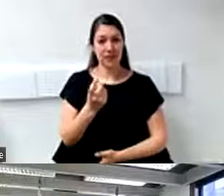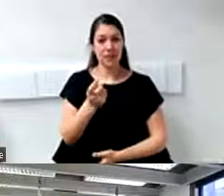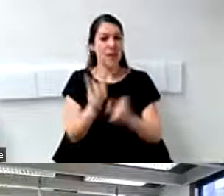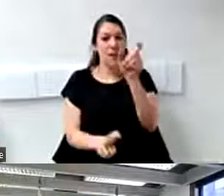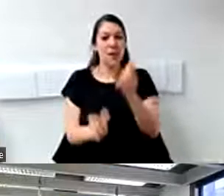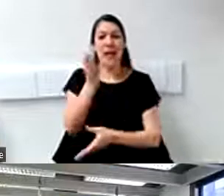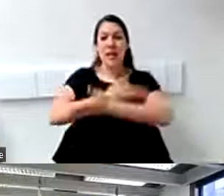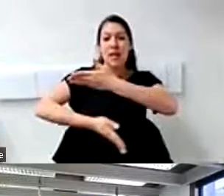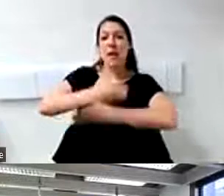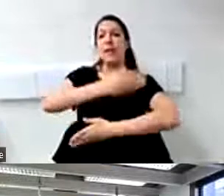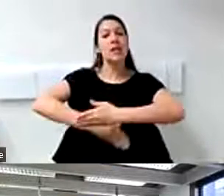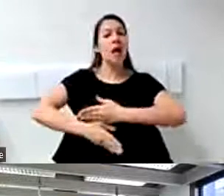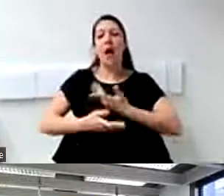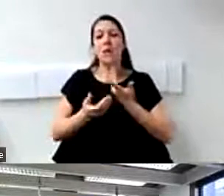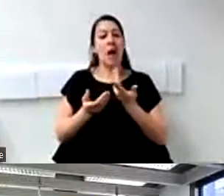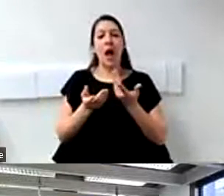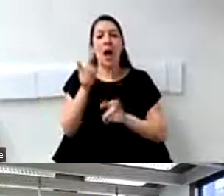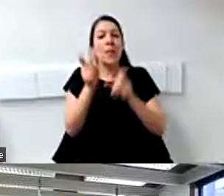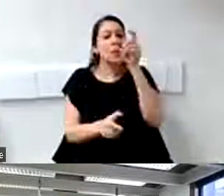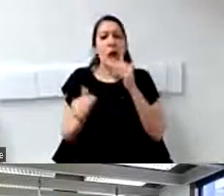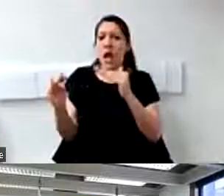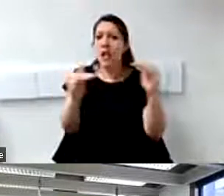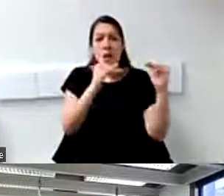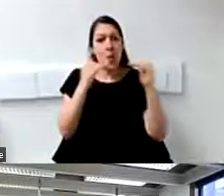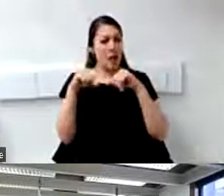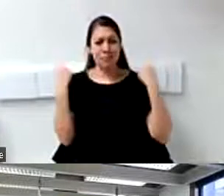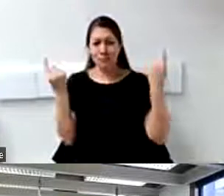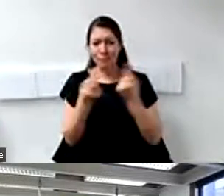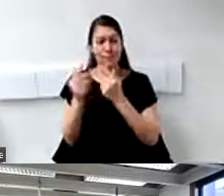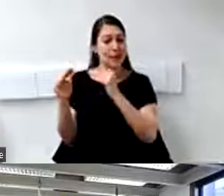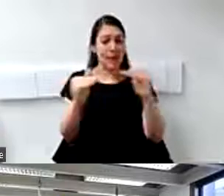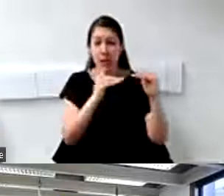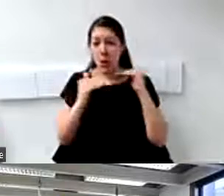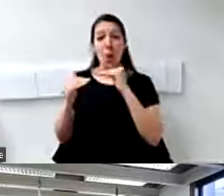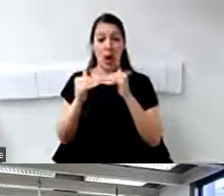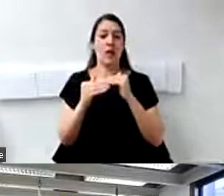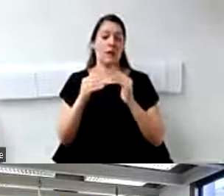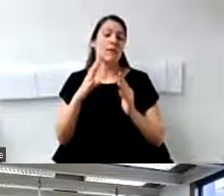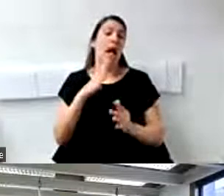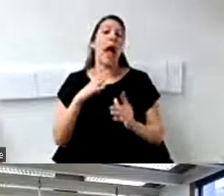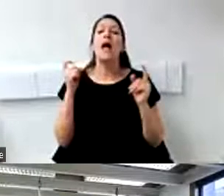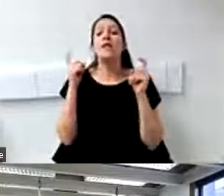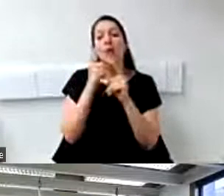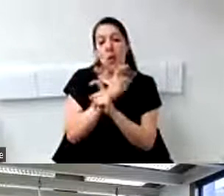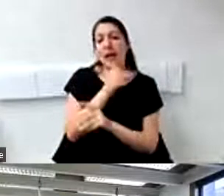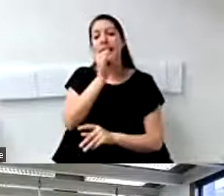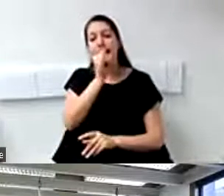persona con discapacidad es una persona como cualquiera de todos nosotros que tiene alguna dificultad para